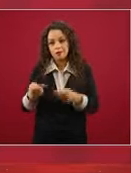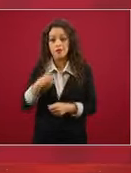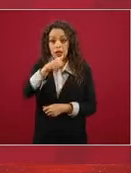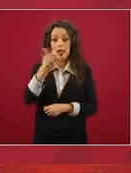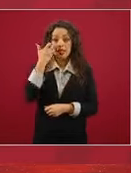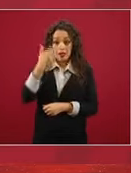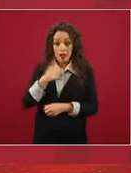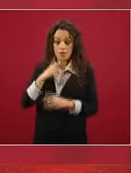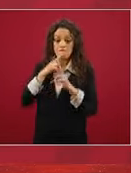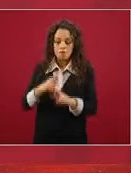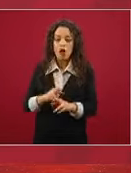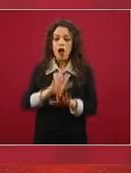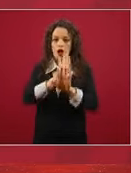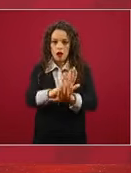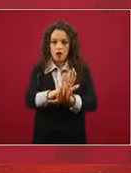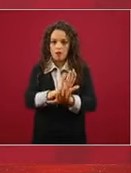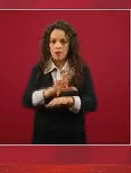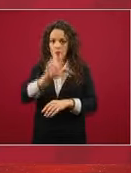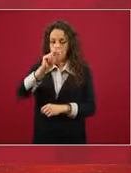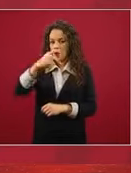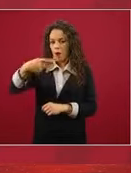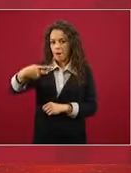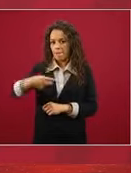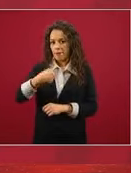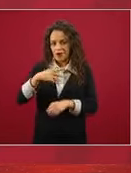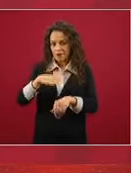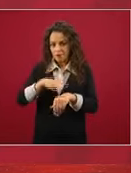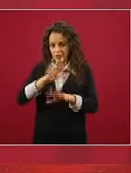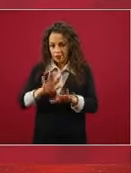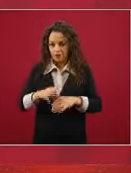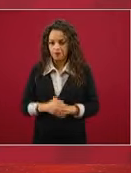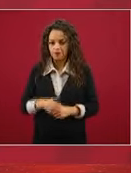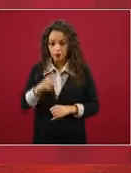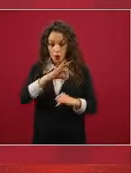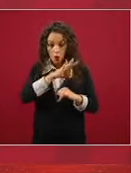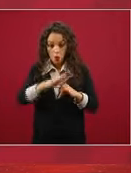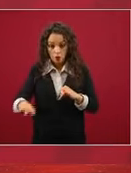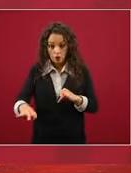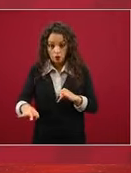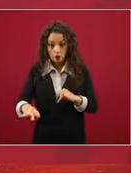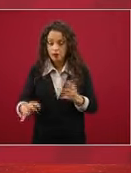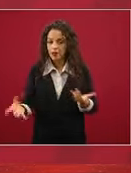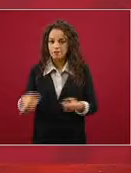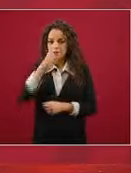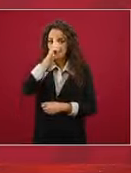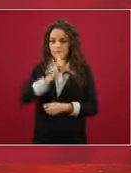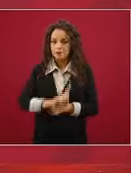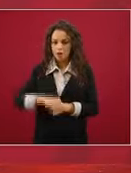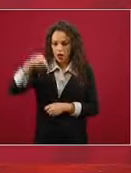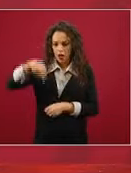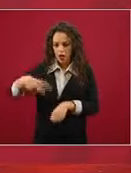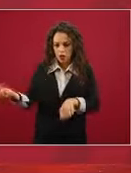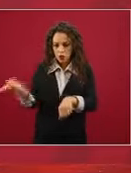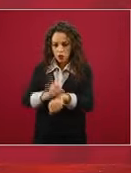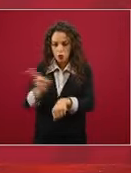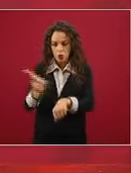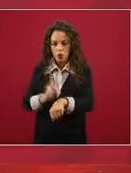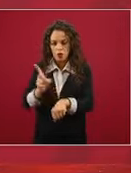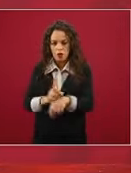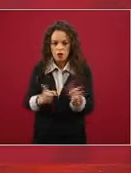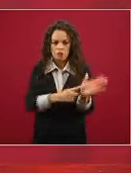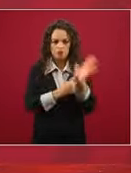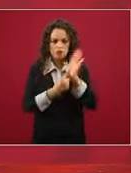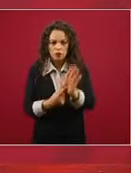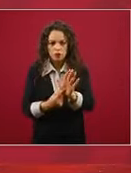La última es una falsedad. Todos los días se presenta la información de todos los días. Nuevos casos, nuevas muertes, casos